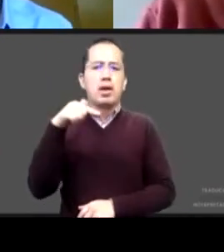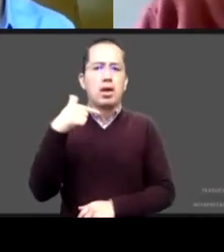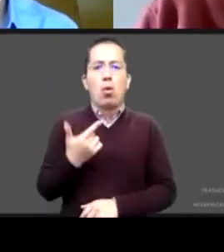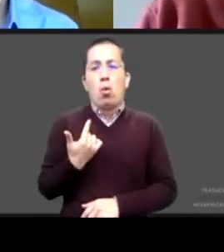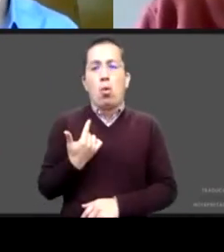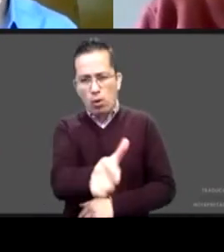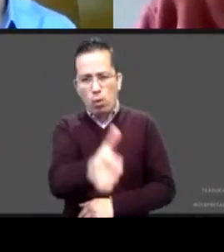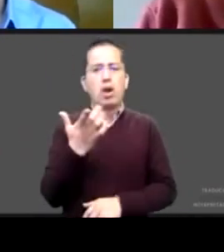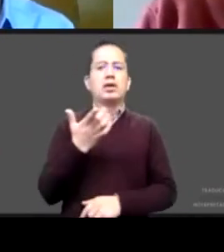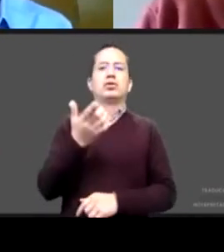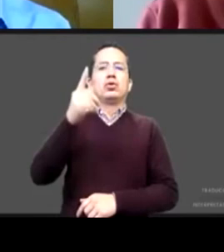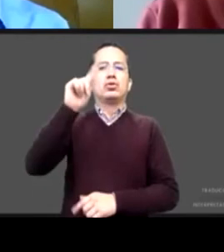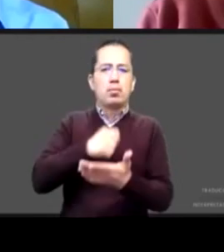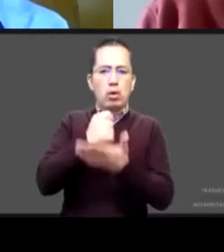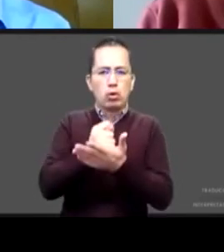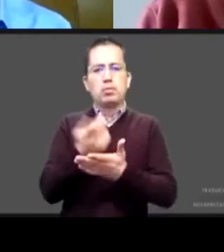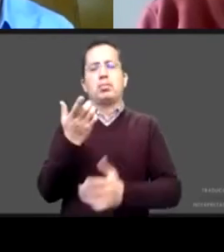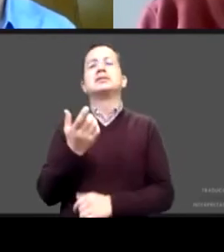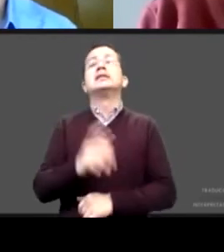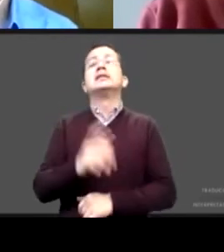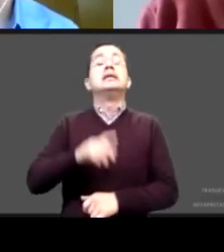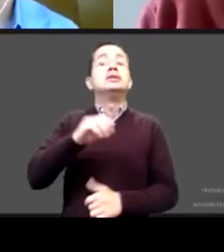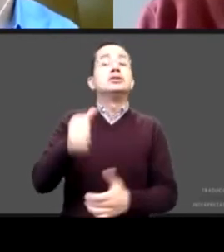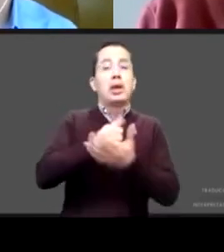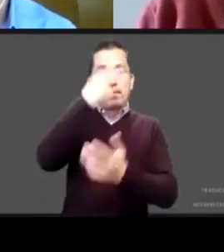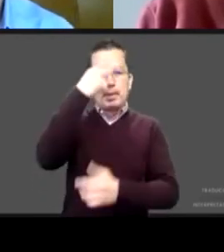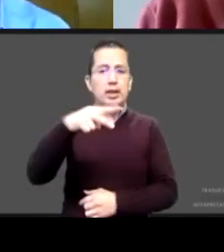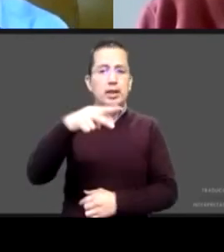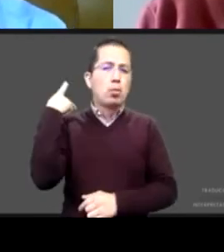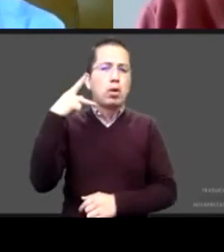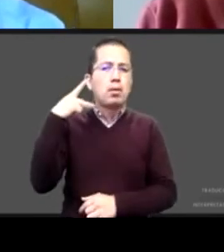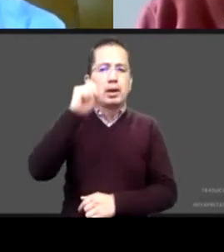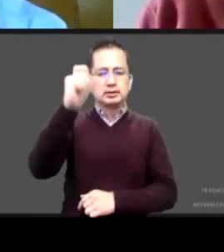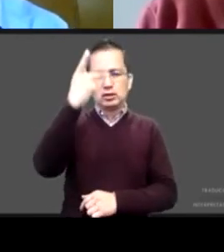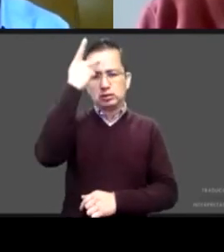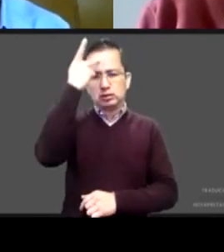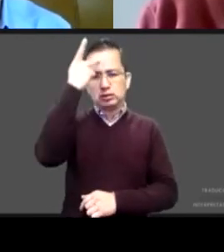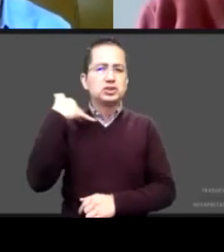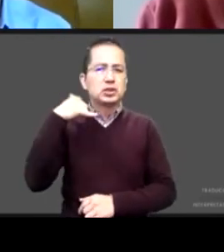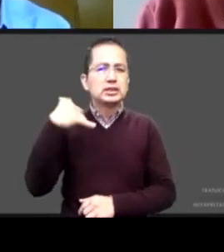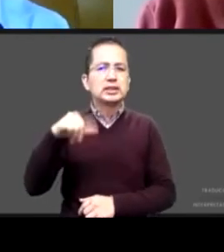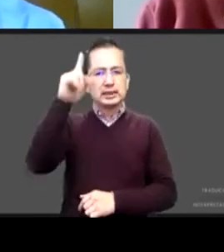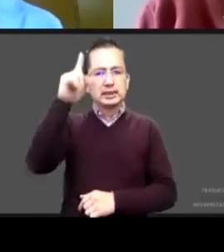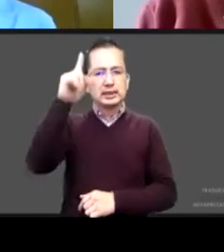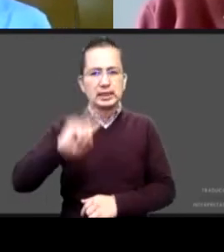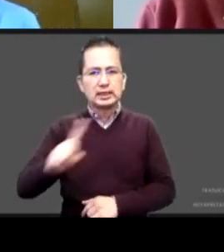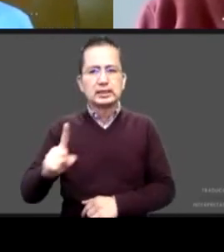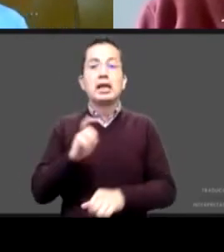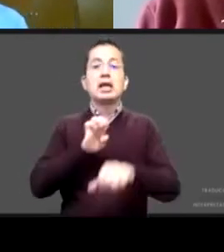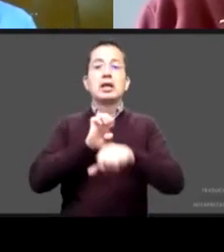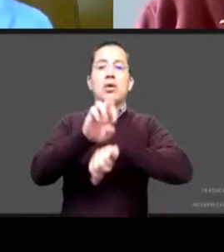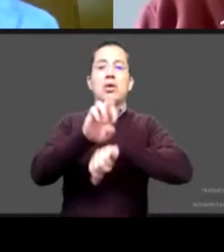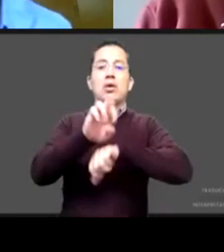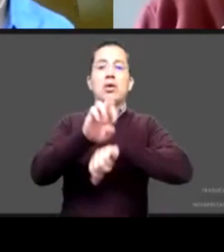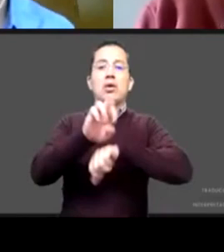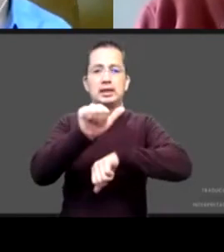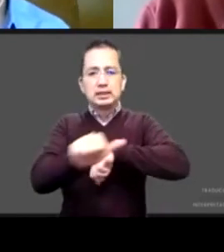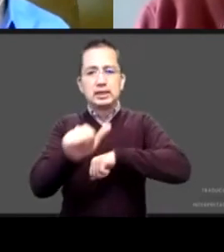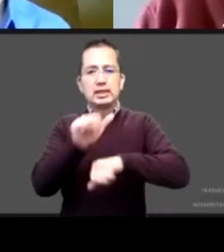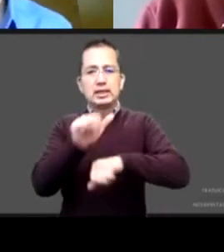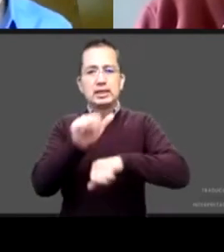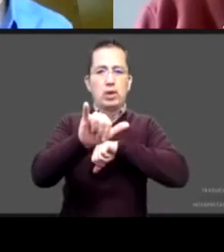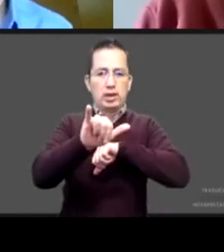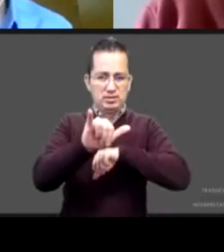Ciudad de México, Jalisco, Puebla, San Luis Potosí, Yucatán, Zacatecas, Ecuador, Argentina y Uruguay, por supuesto,